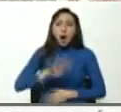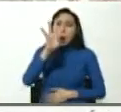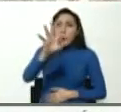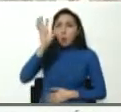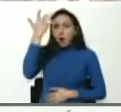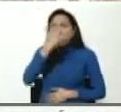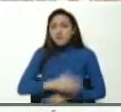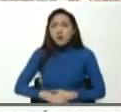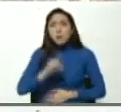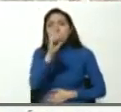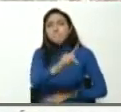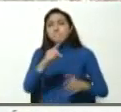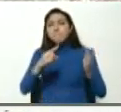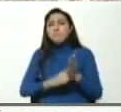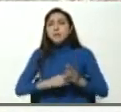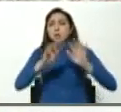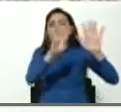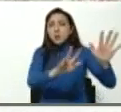1992